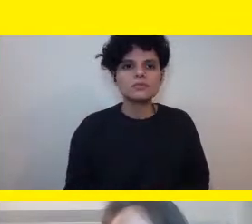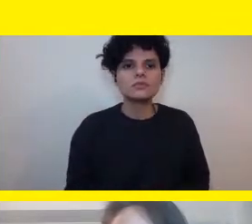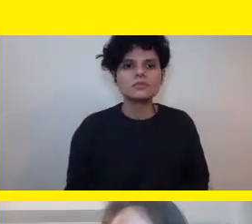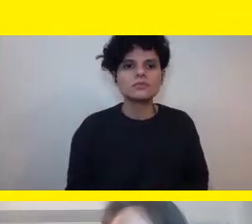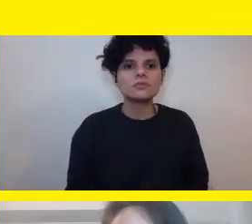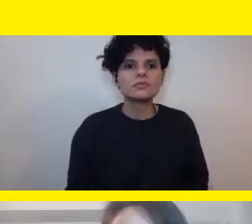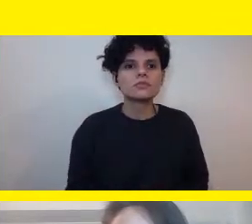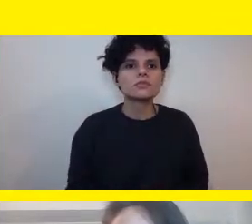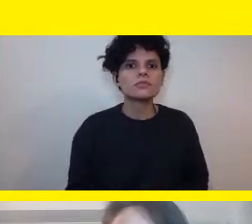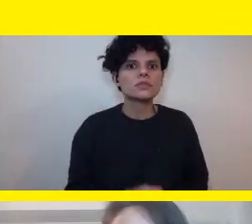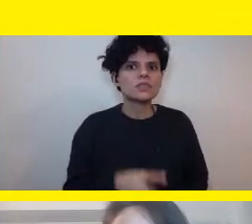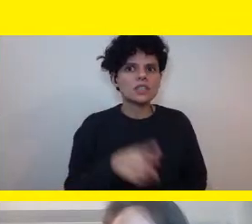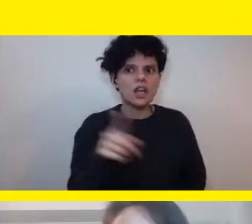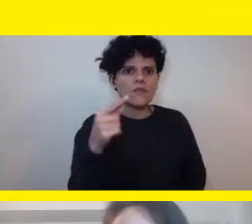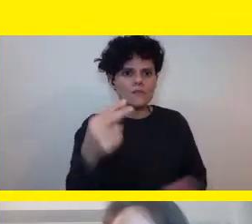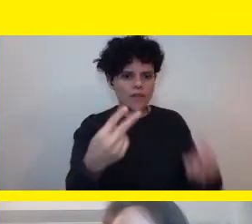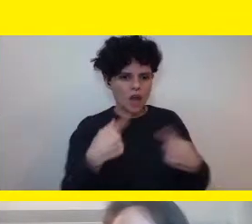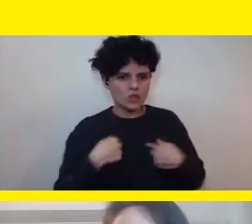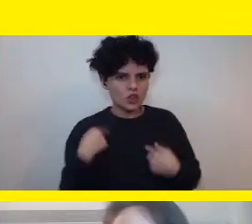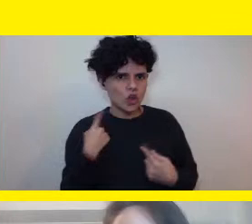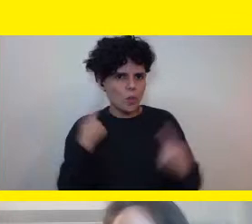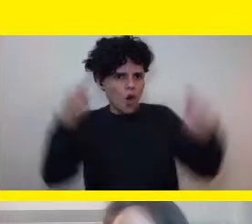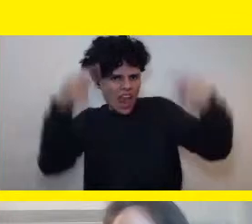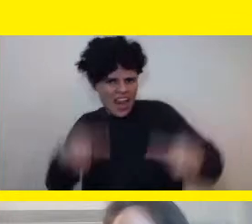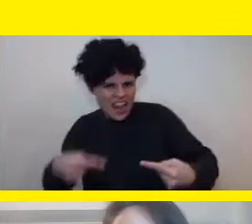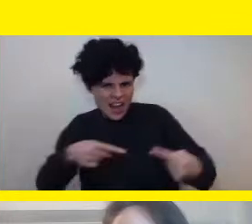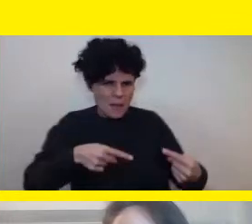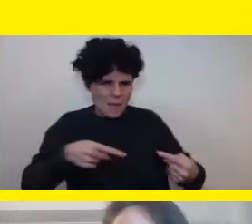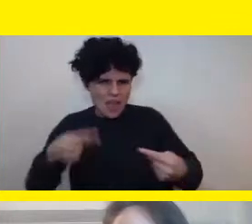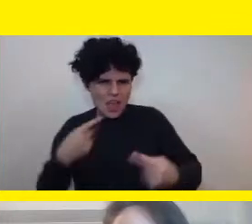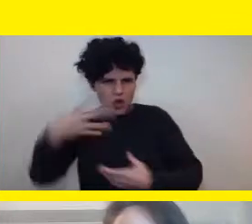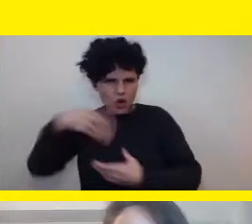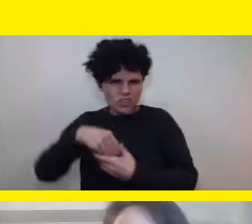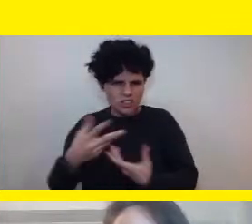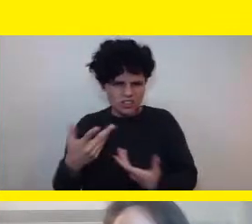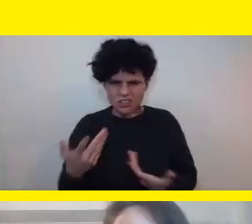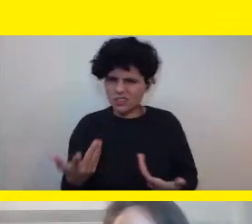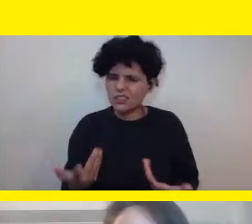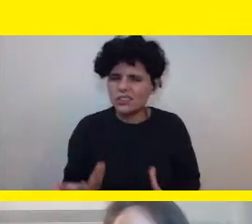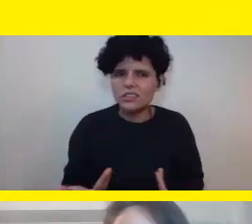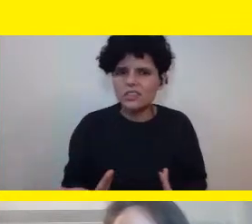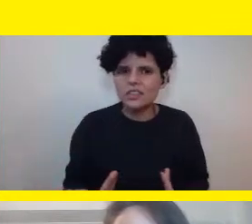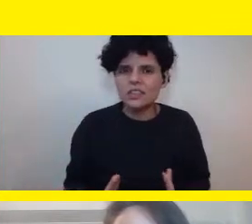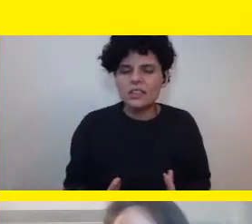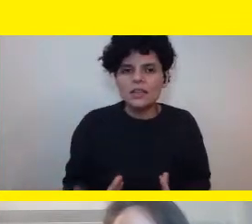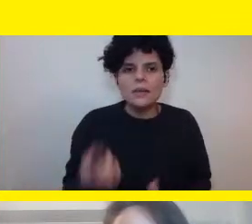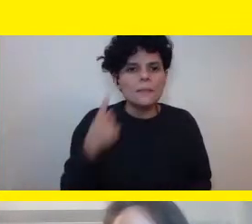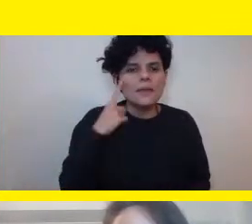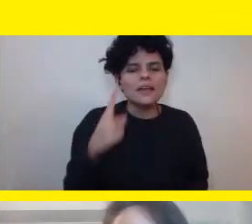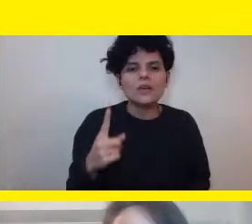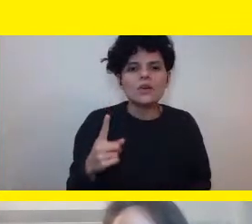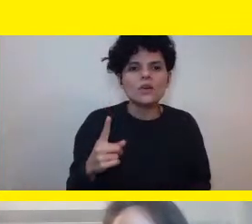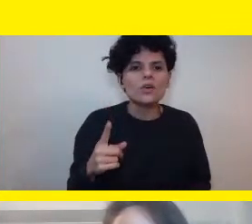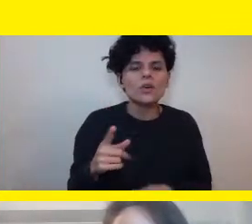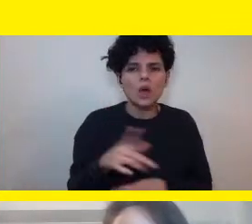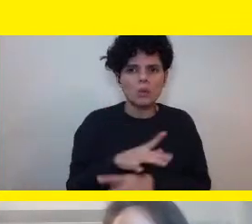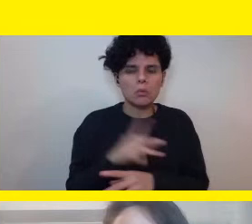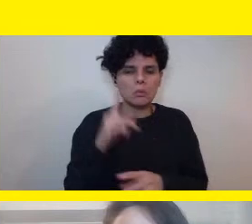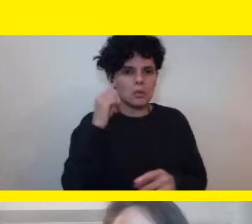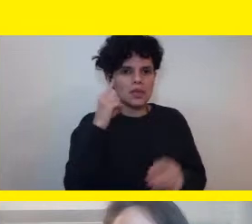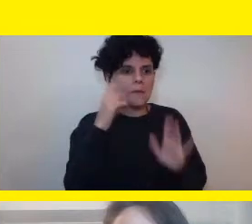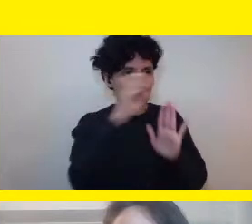enemigos internos, digamos. Pero nunca vi que estuviera dentro de un programa,